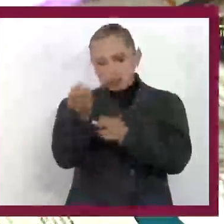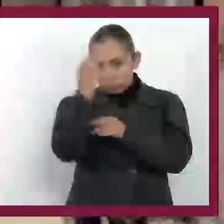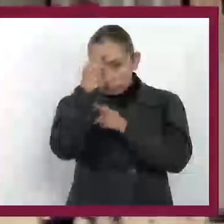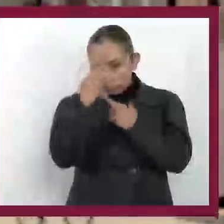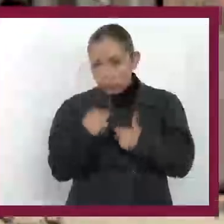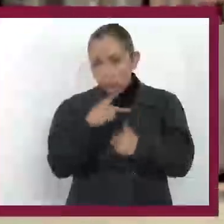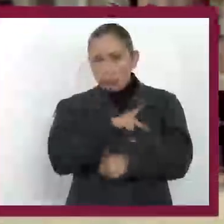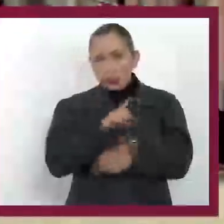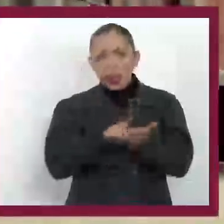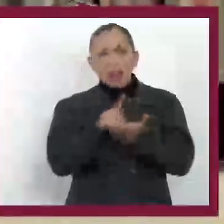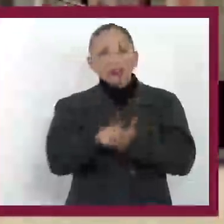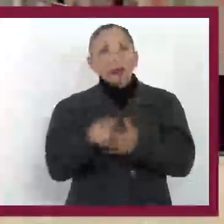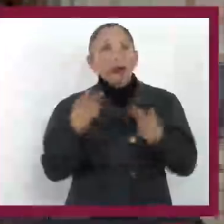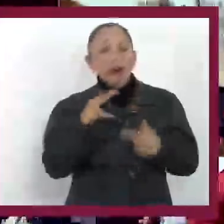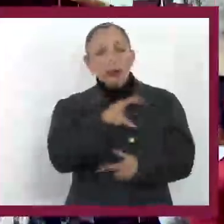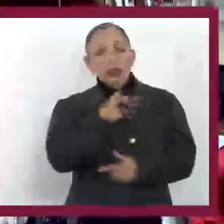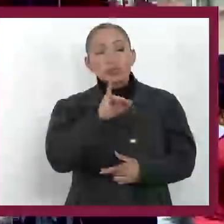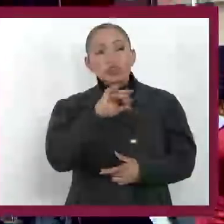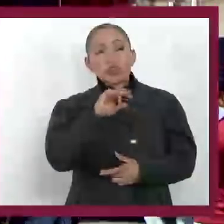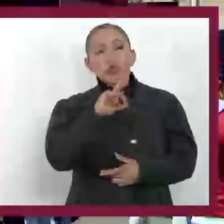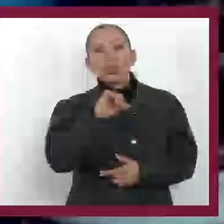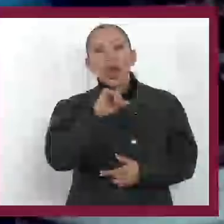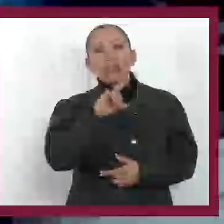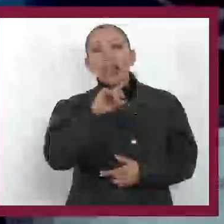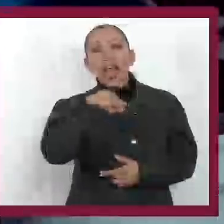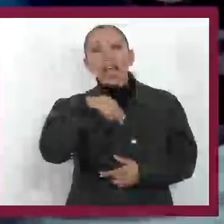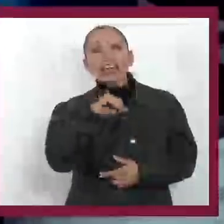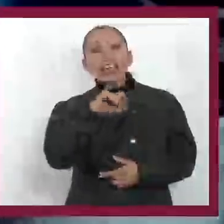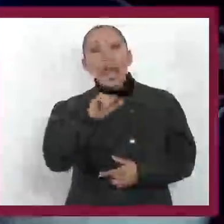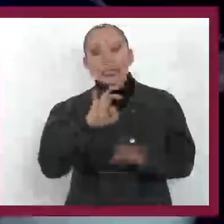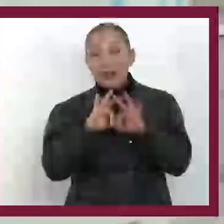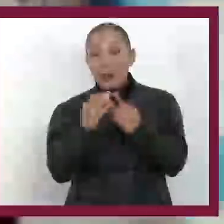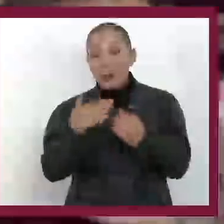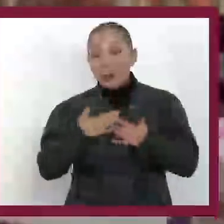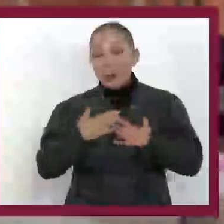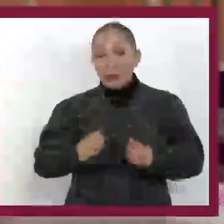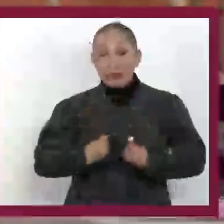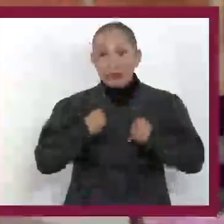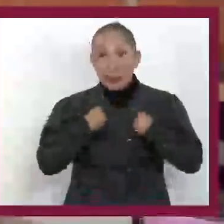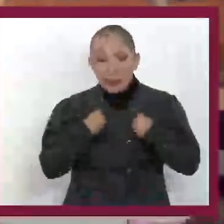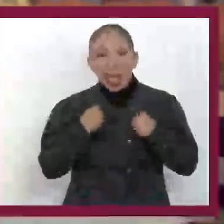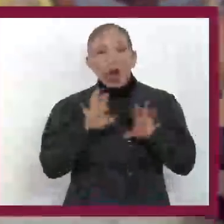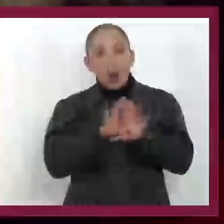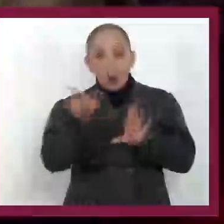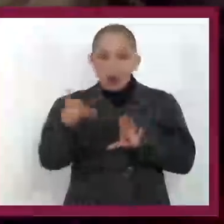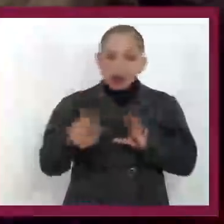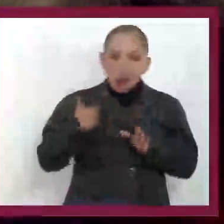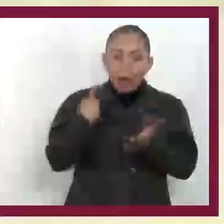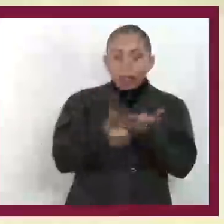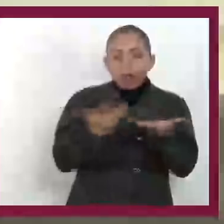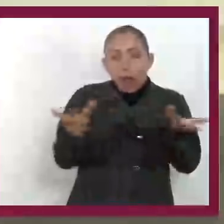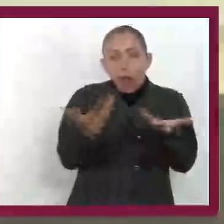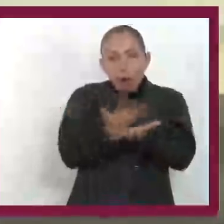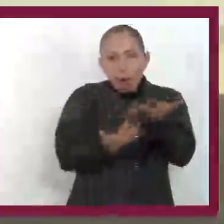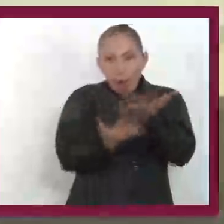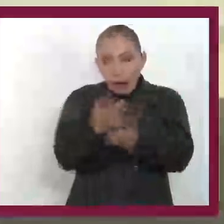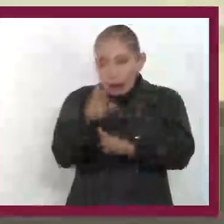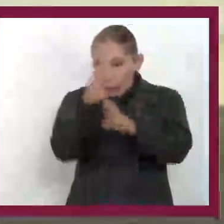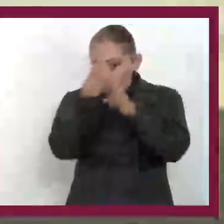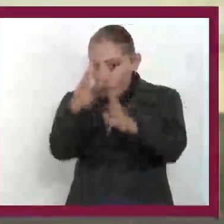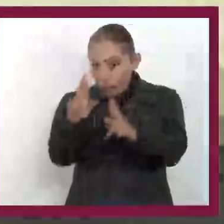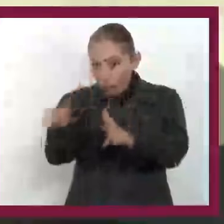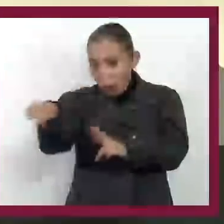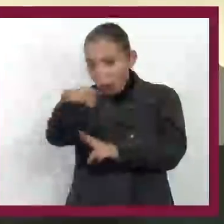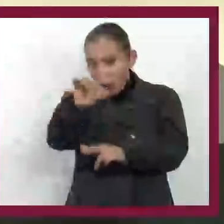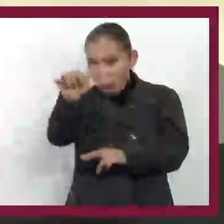derechos. La ciudadanía también representa la forma en la que vivimos, en la que nos comportamos en la sociedad, el respeto que